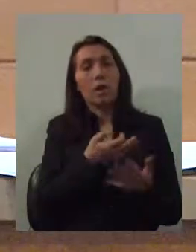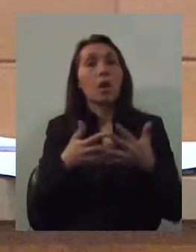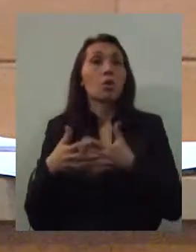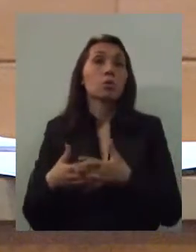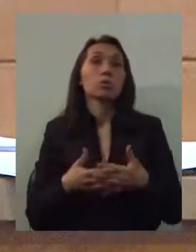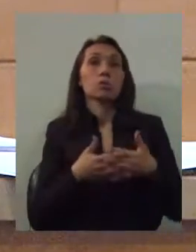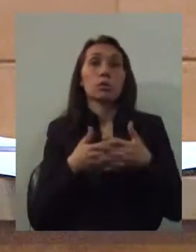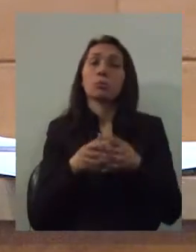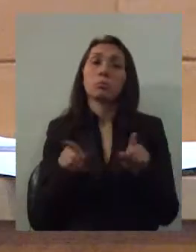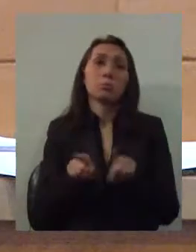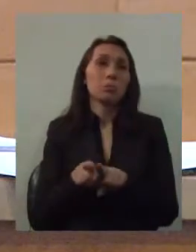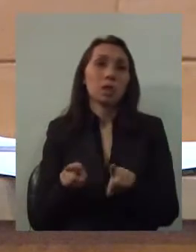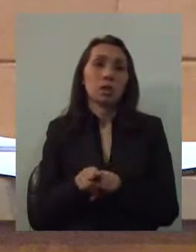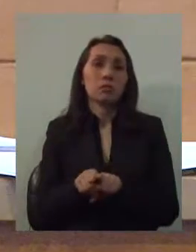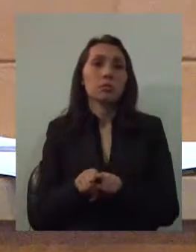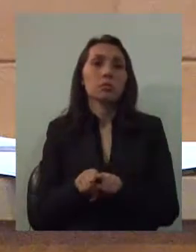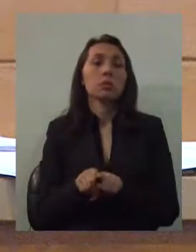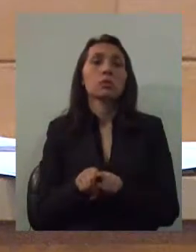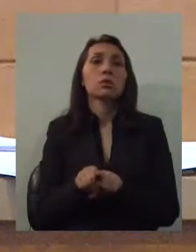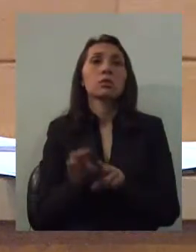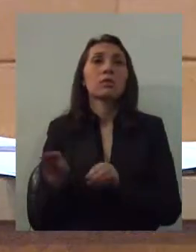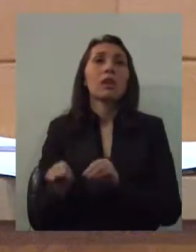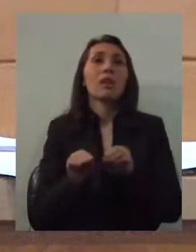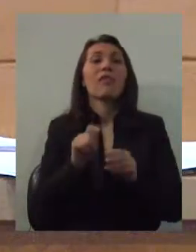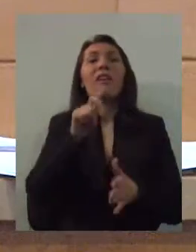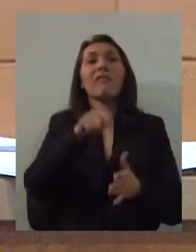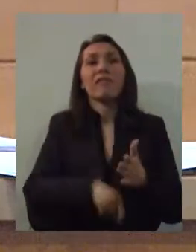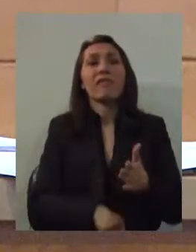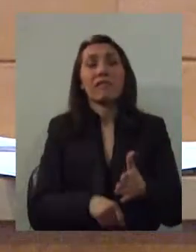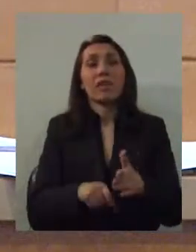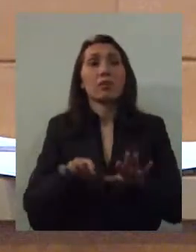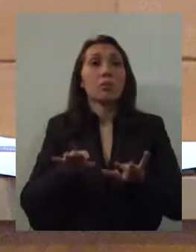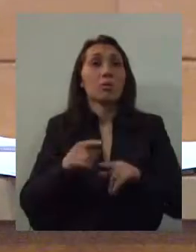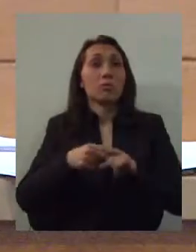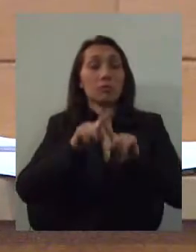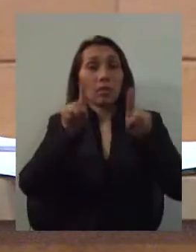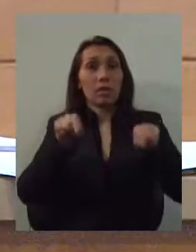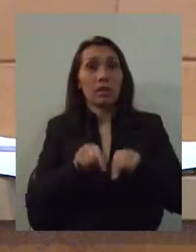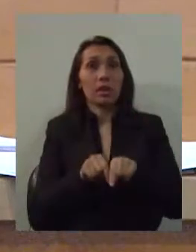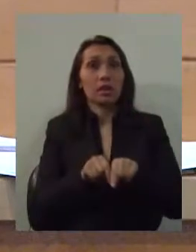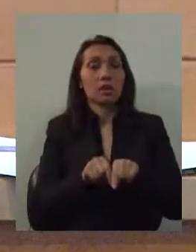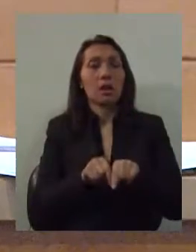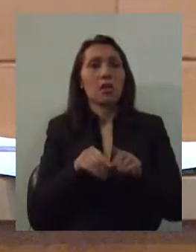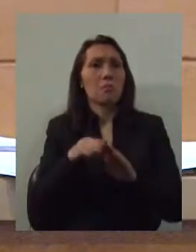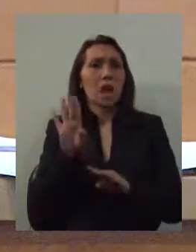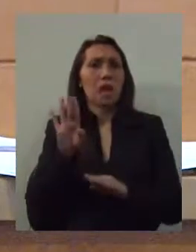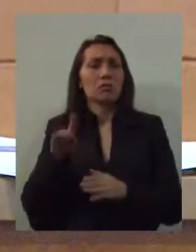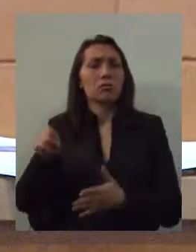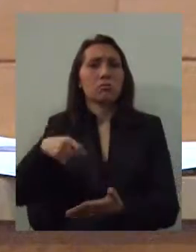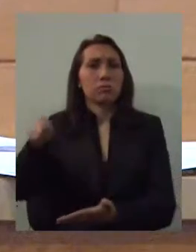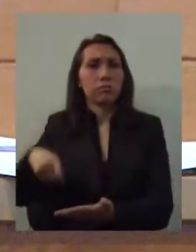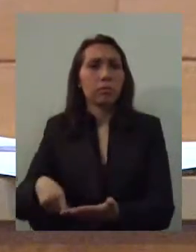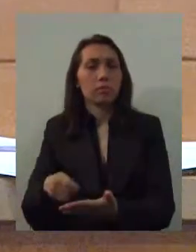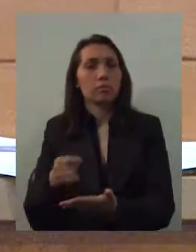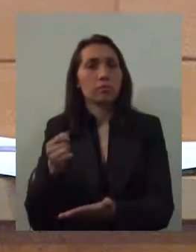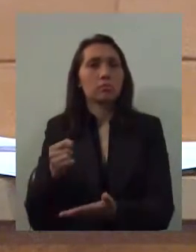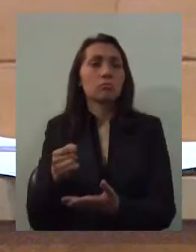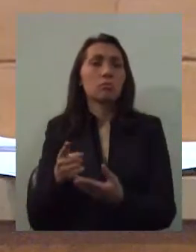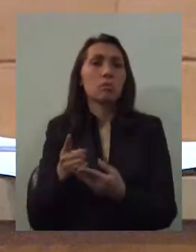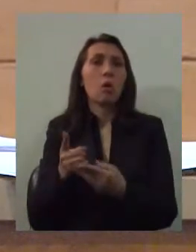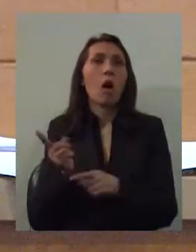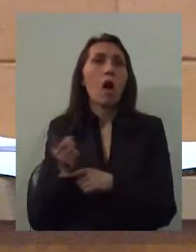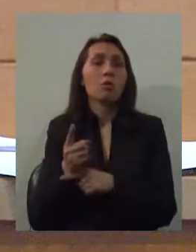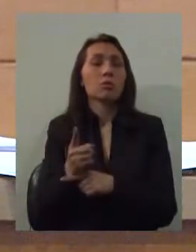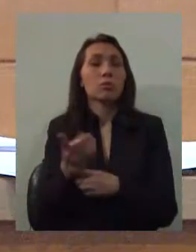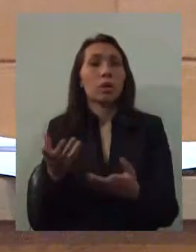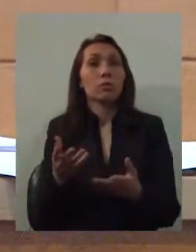norteamericano. Estamos implementando la firma digital en la mayoría de los procedimientos. La